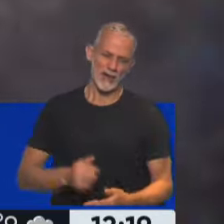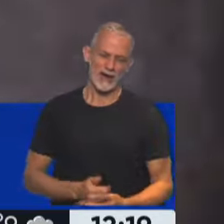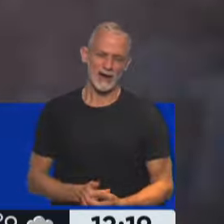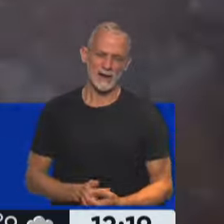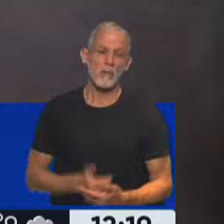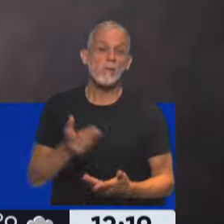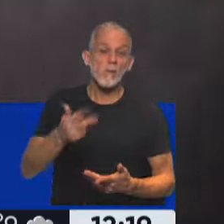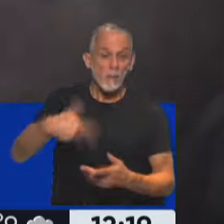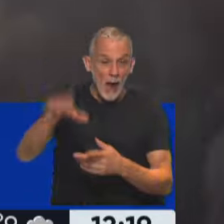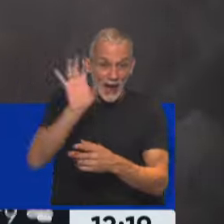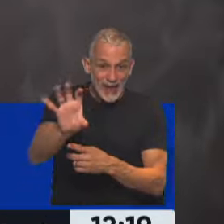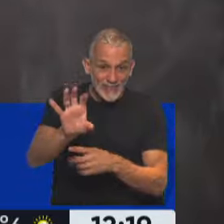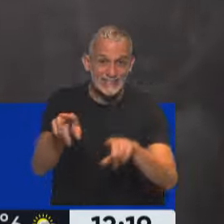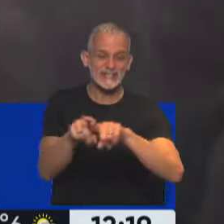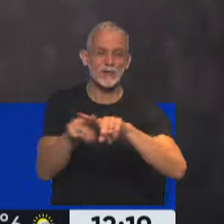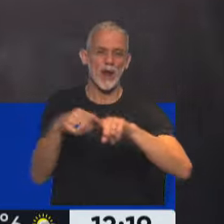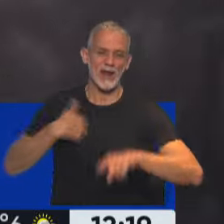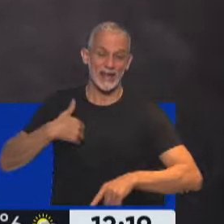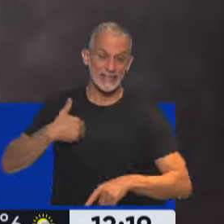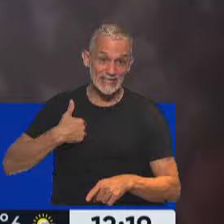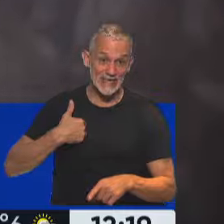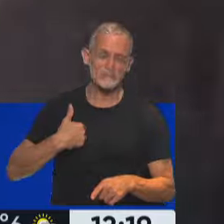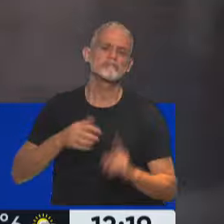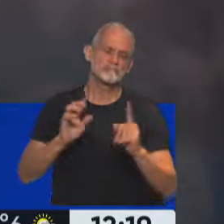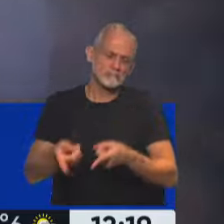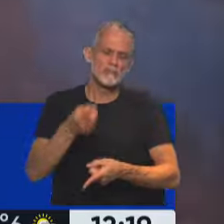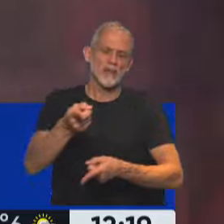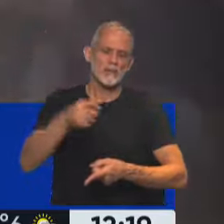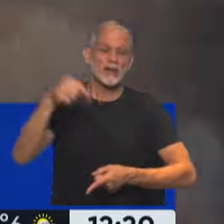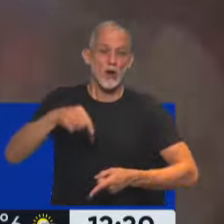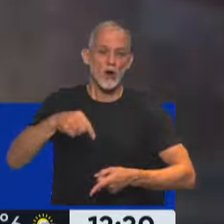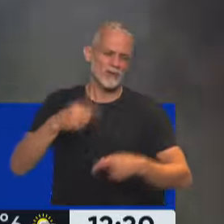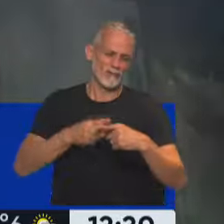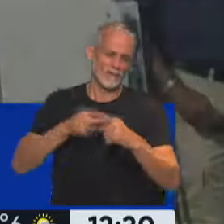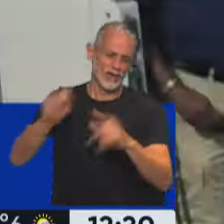Bangladesh, al igual que la Argentina, también hoy están de fiesta.